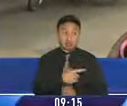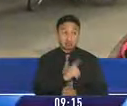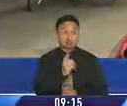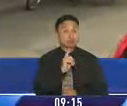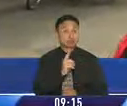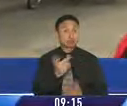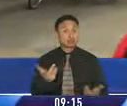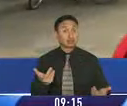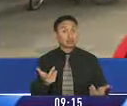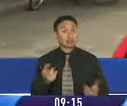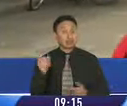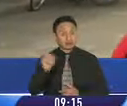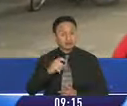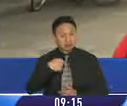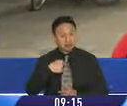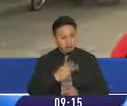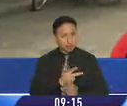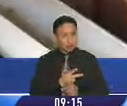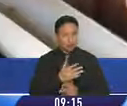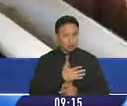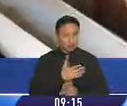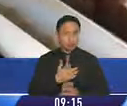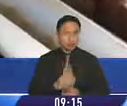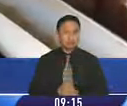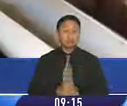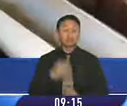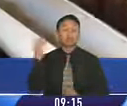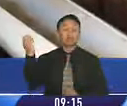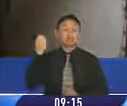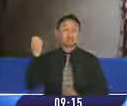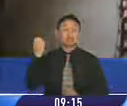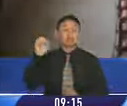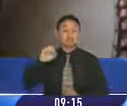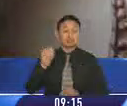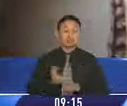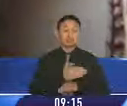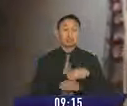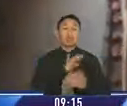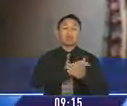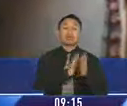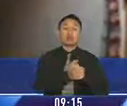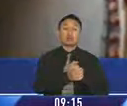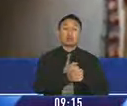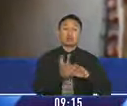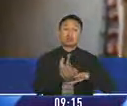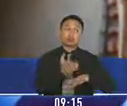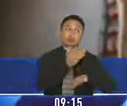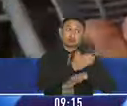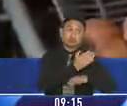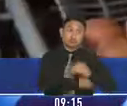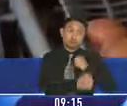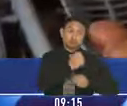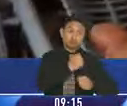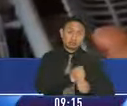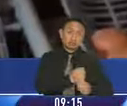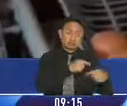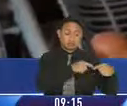y deberíamos tratar de cuidarnos un poco. La emergencia se decretó en noviembre del año pasado y desde